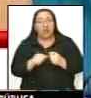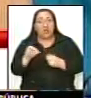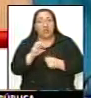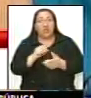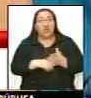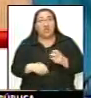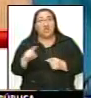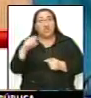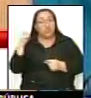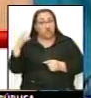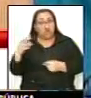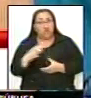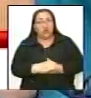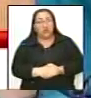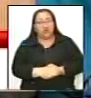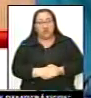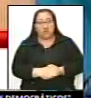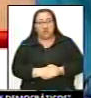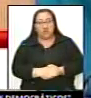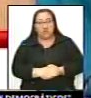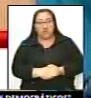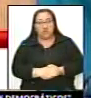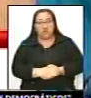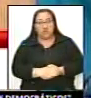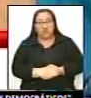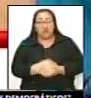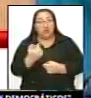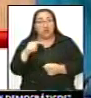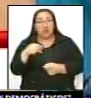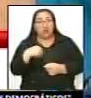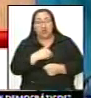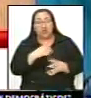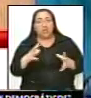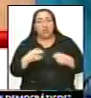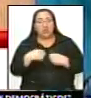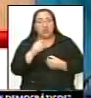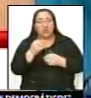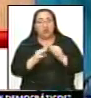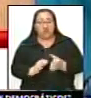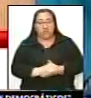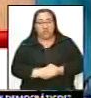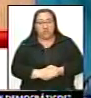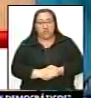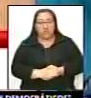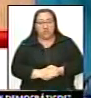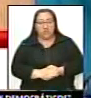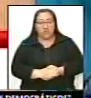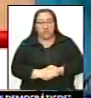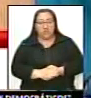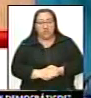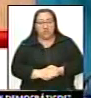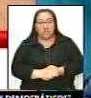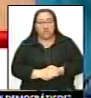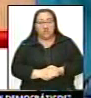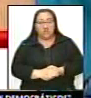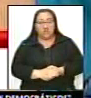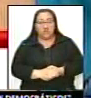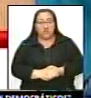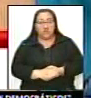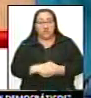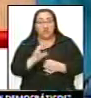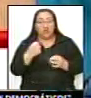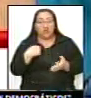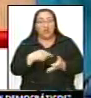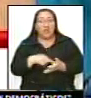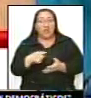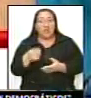sol, ¿no? Y es por eso que nosotros tenemos que asumir ese costo cambiario. Entonces, efectivamente, el costo de endeudarnos